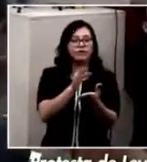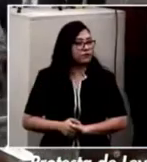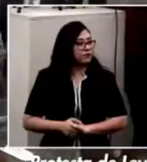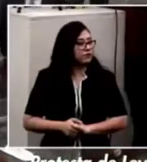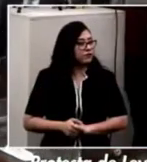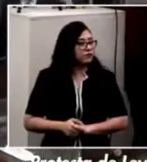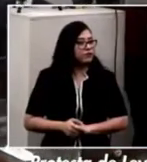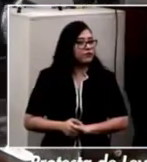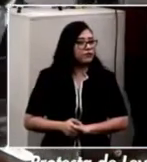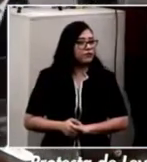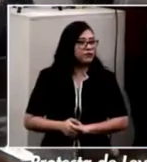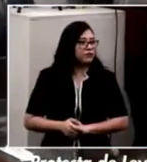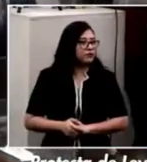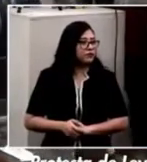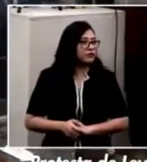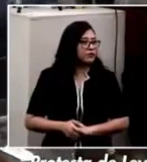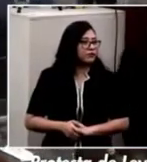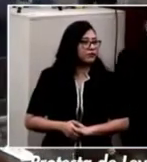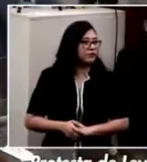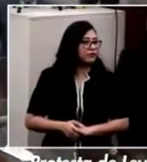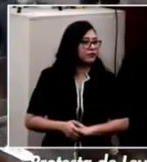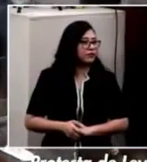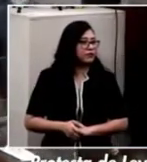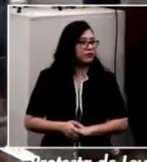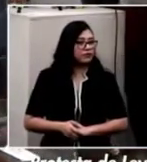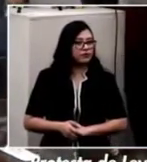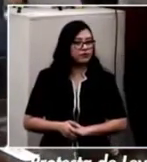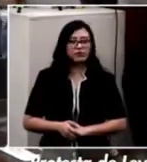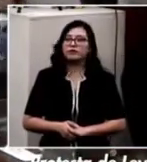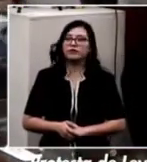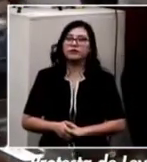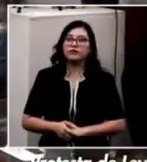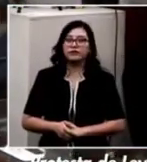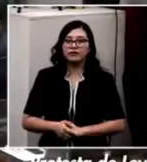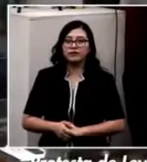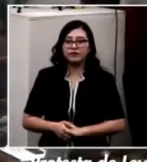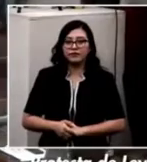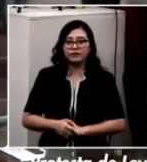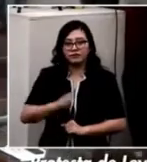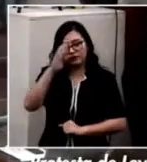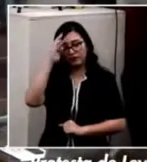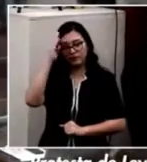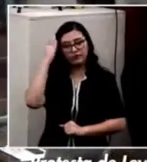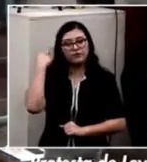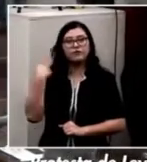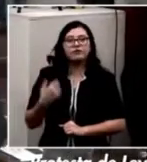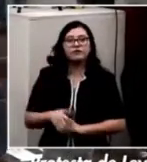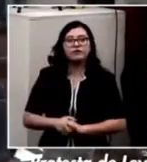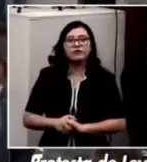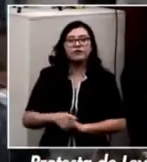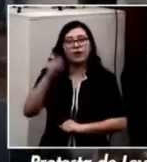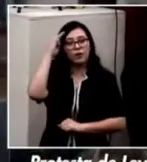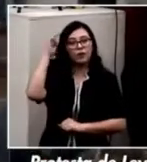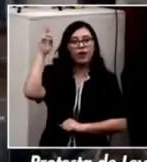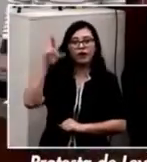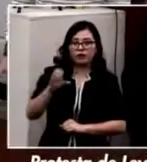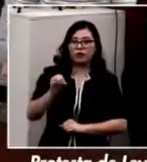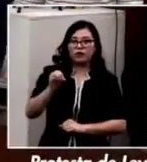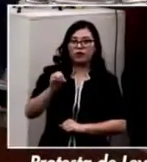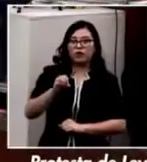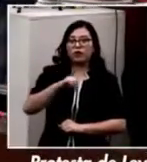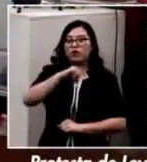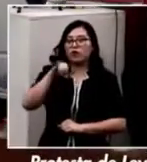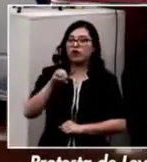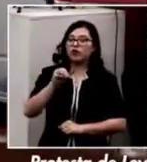eso no nada más es parte de la encuesta, sino que lo que tu servidor detectó a mi llegada